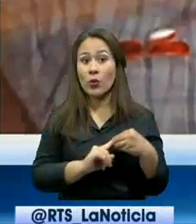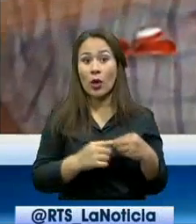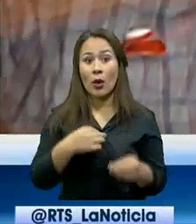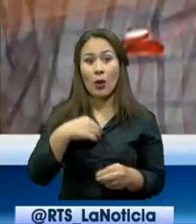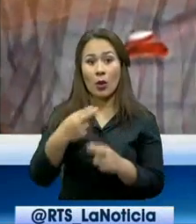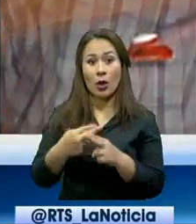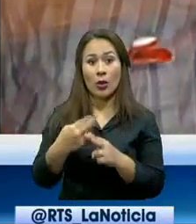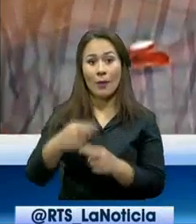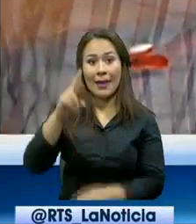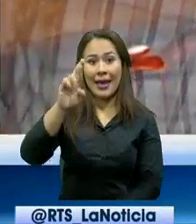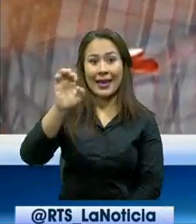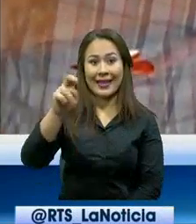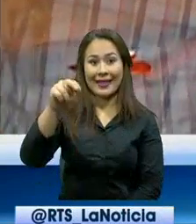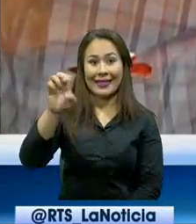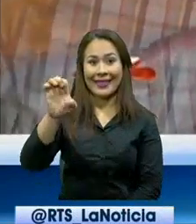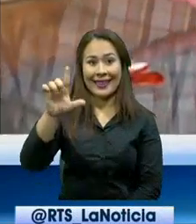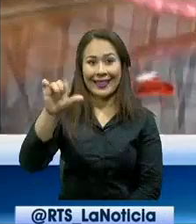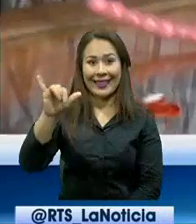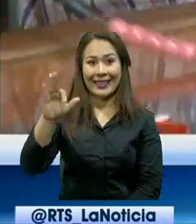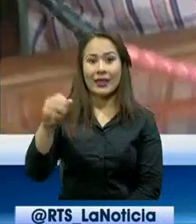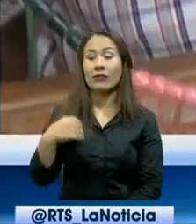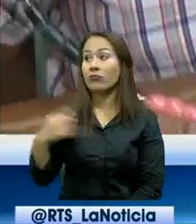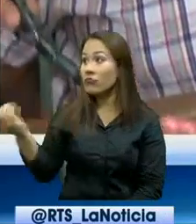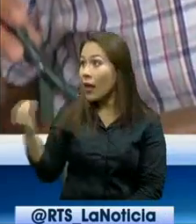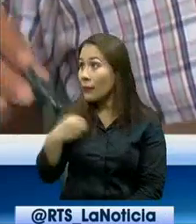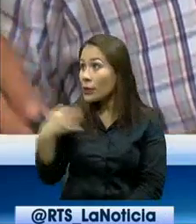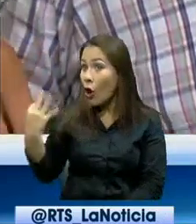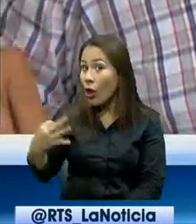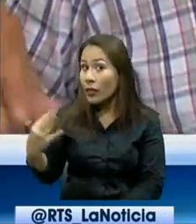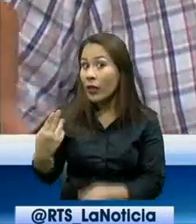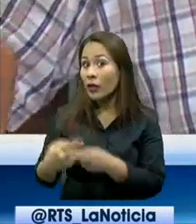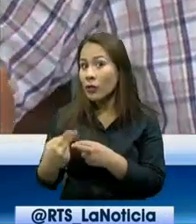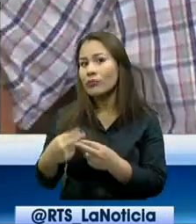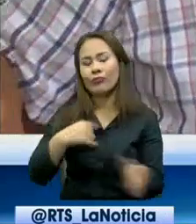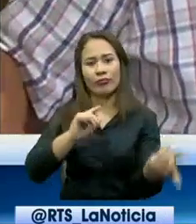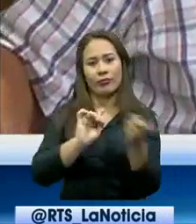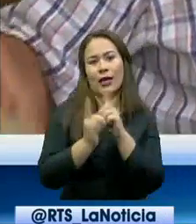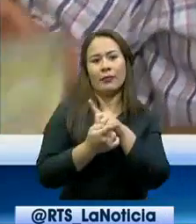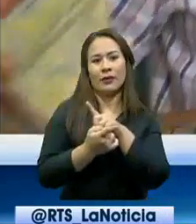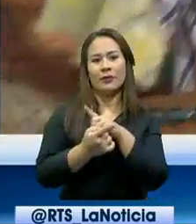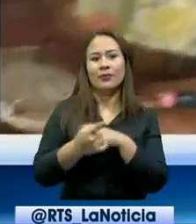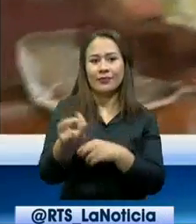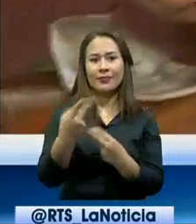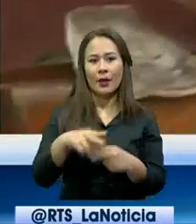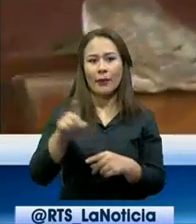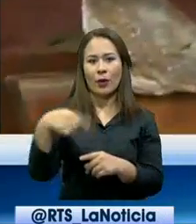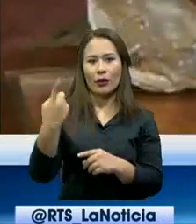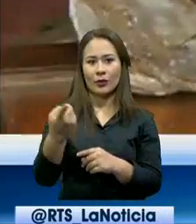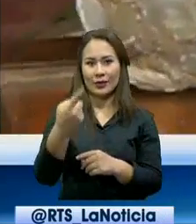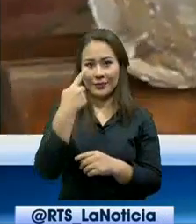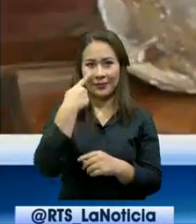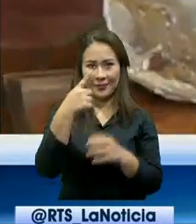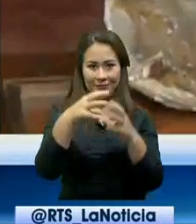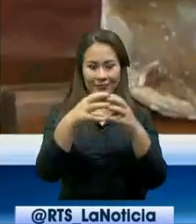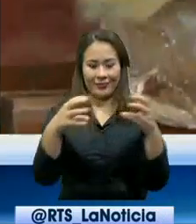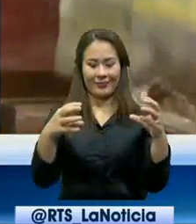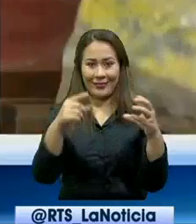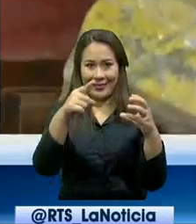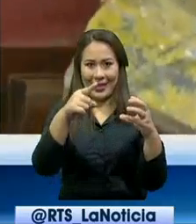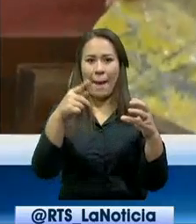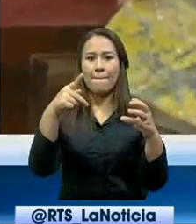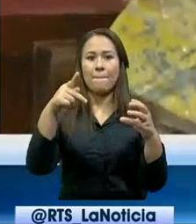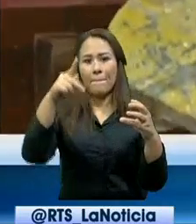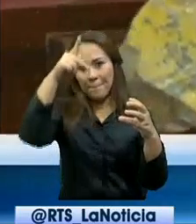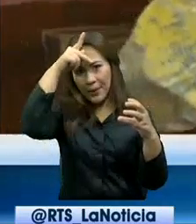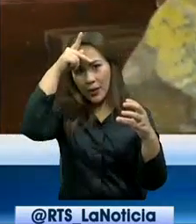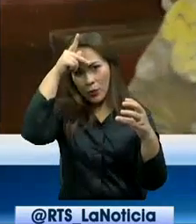es la Renelita. Si alguien la conoce, podemos ponerle el nombre original. También tenemos serpentinas, que es de la República de Perú. Y